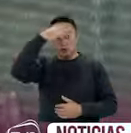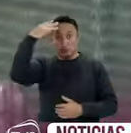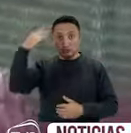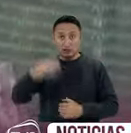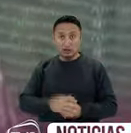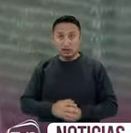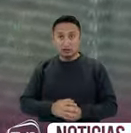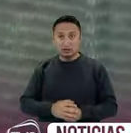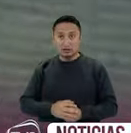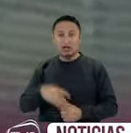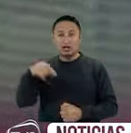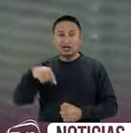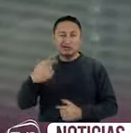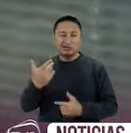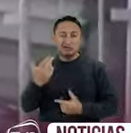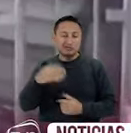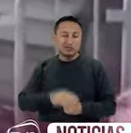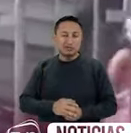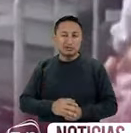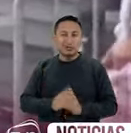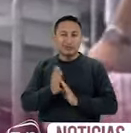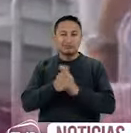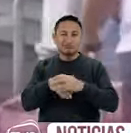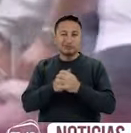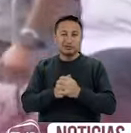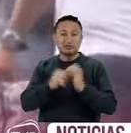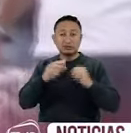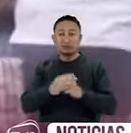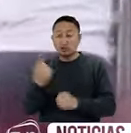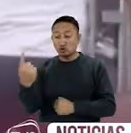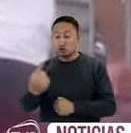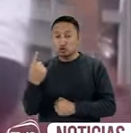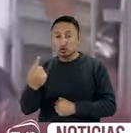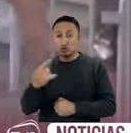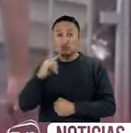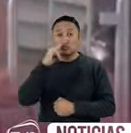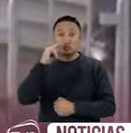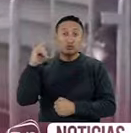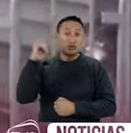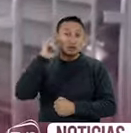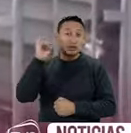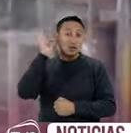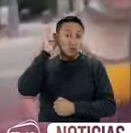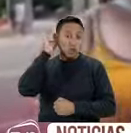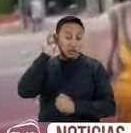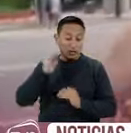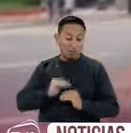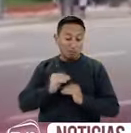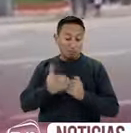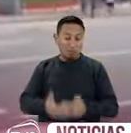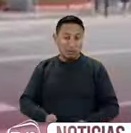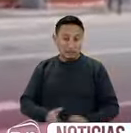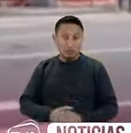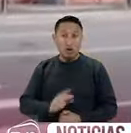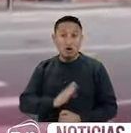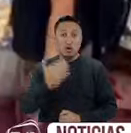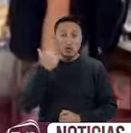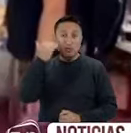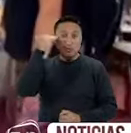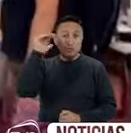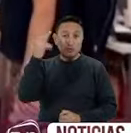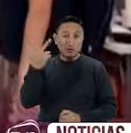común. Aprovechan el desamparo, los niños, mujeres embarazadas o adultos mayores